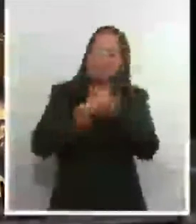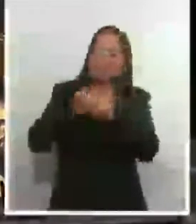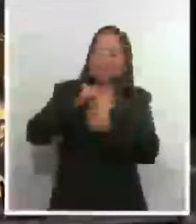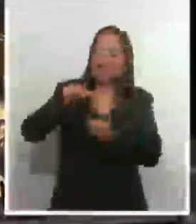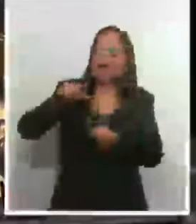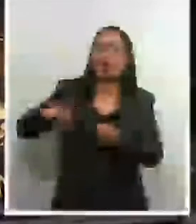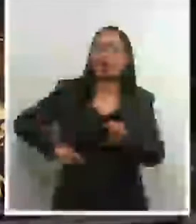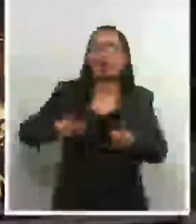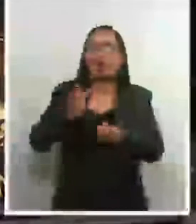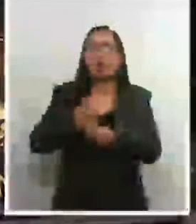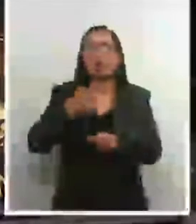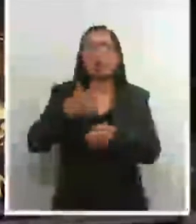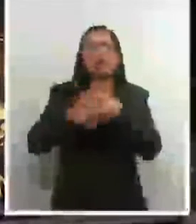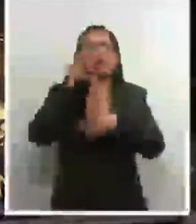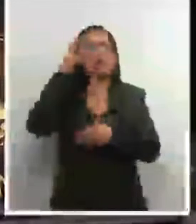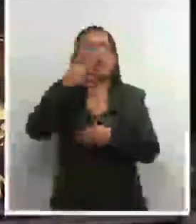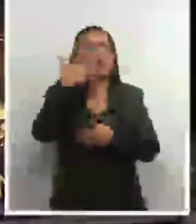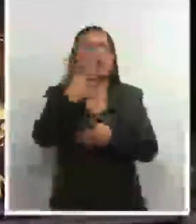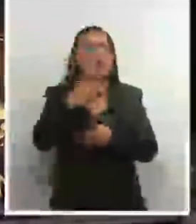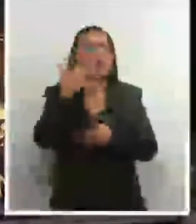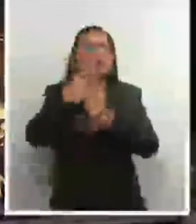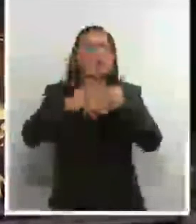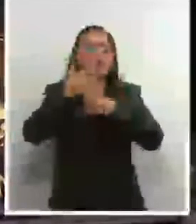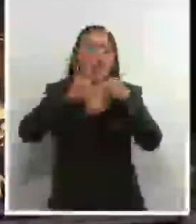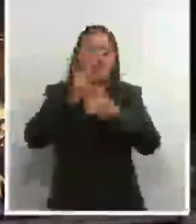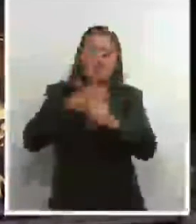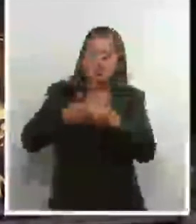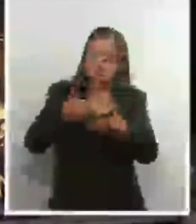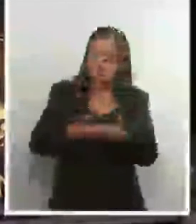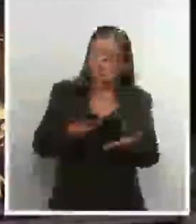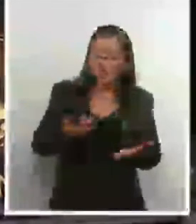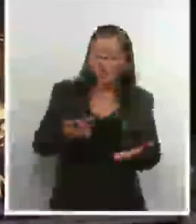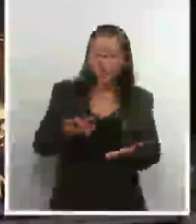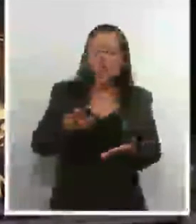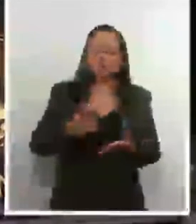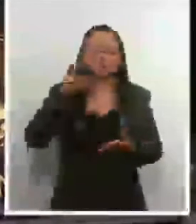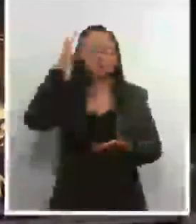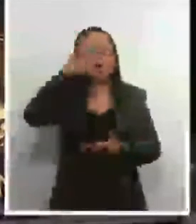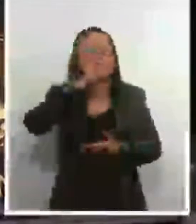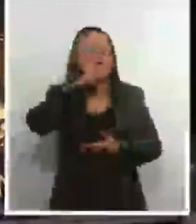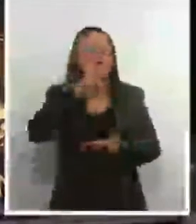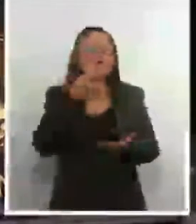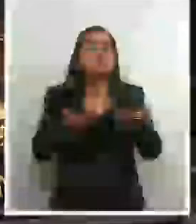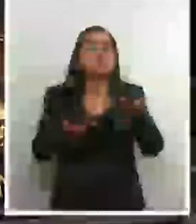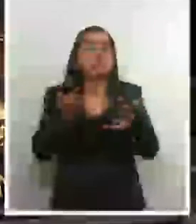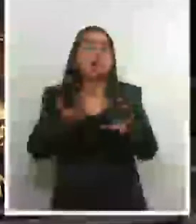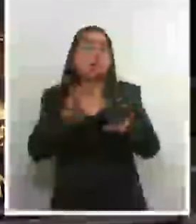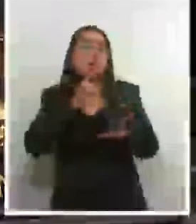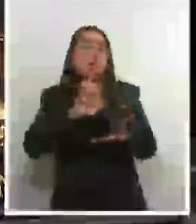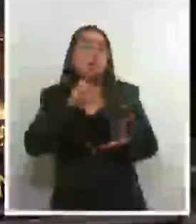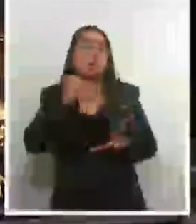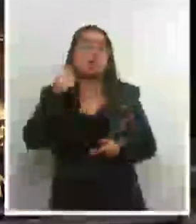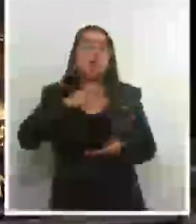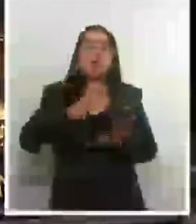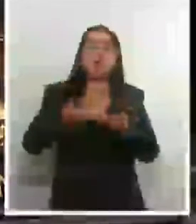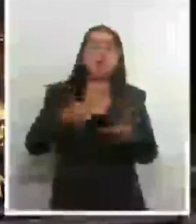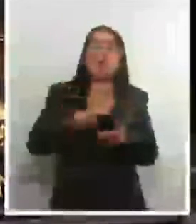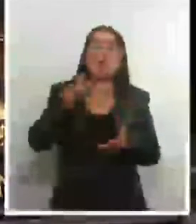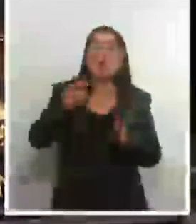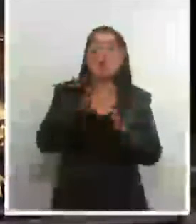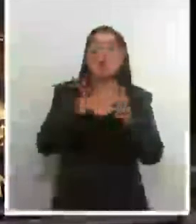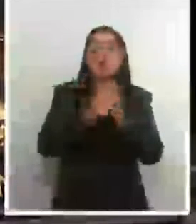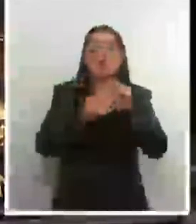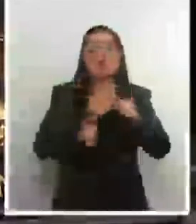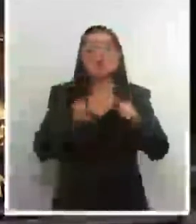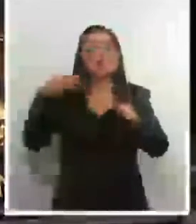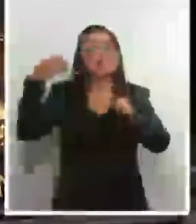lo queremos en 10 y 15 años, no como está hoy. Vamos haciendo un equilibrio de poderes, porque hoy esta Constitución